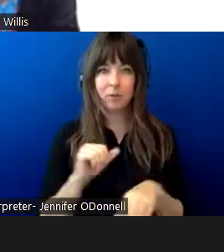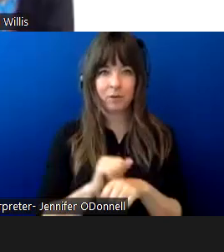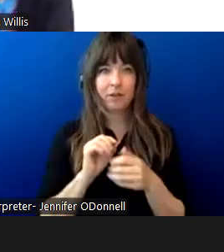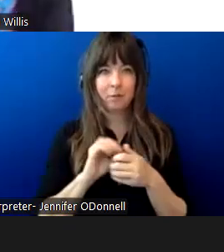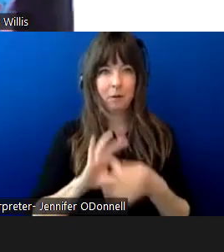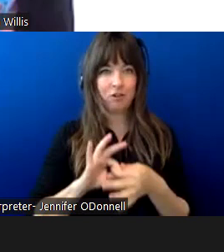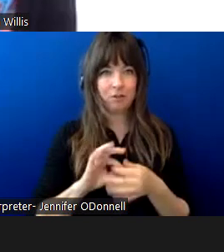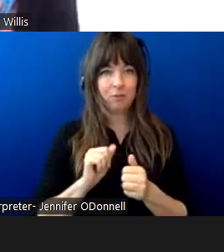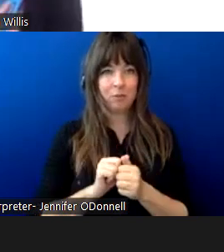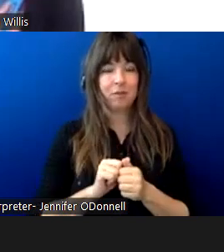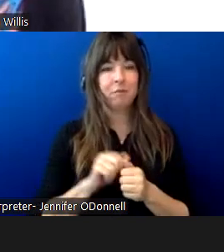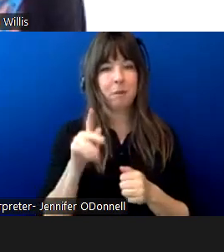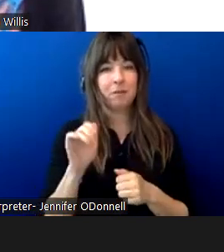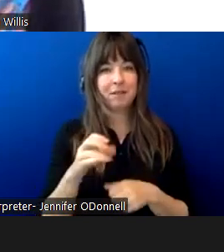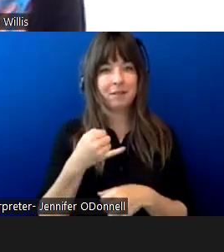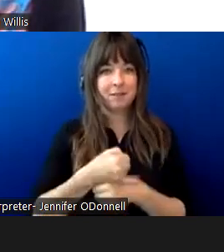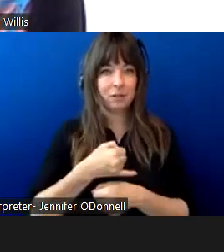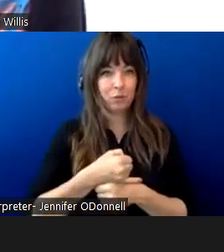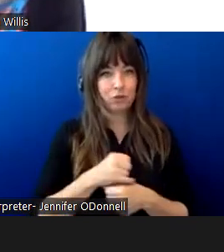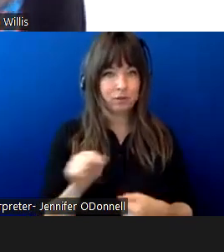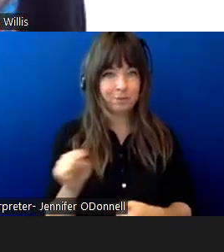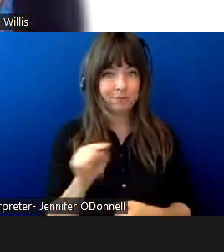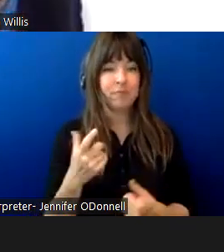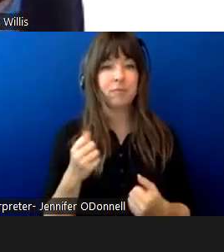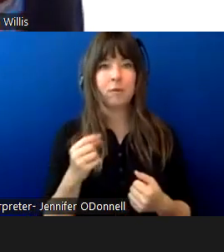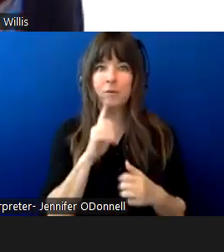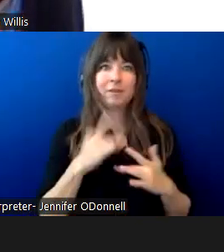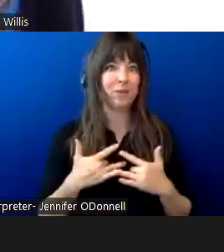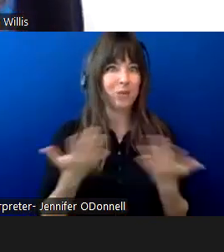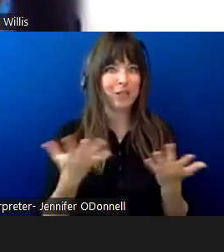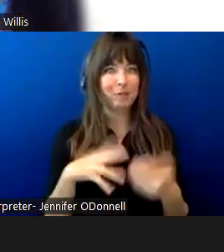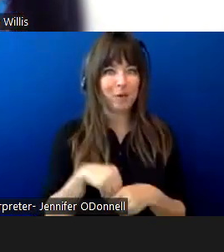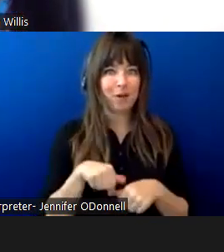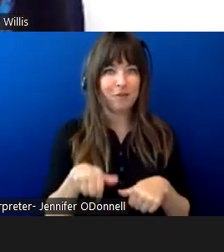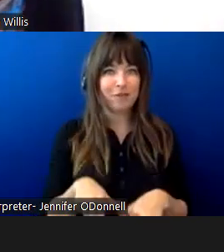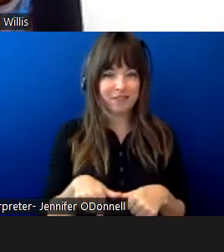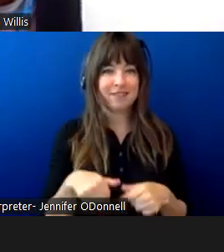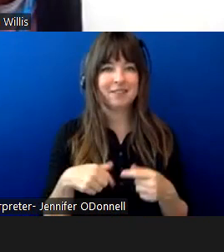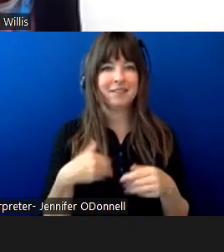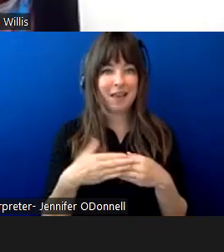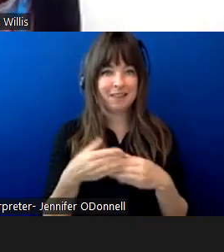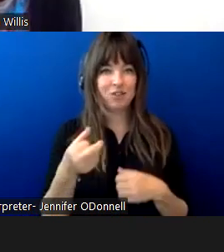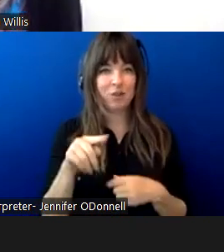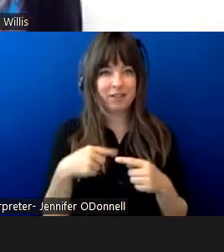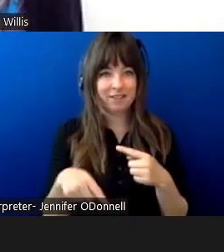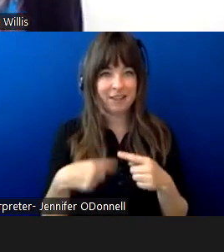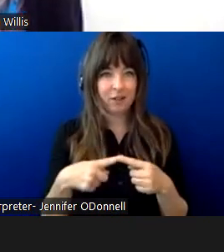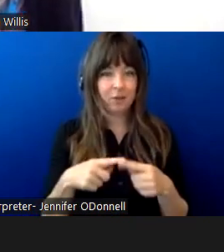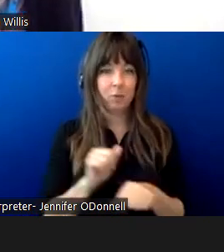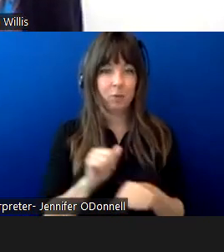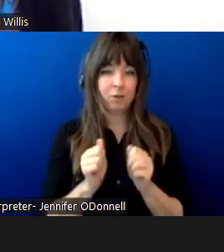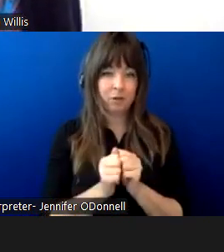cambios y trabajamos con otras entidades y ahora estamos trabajando